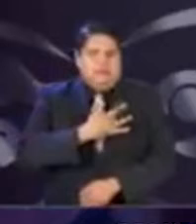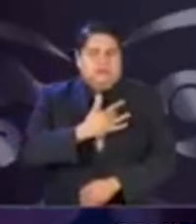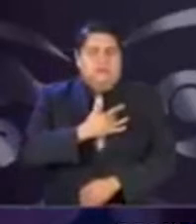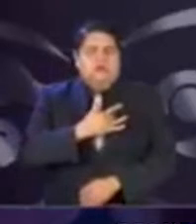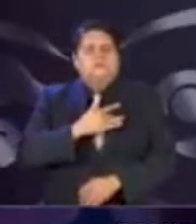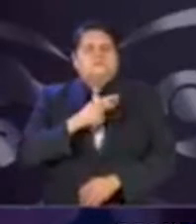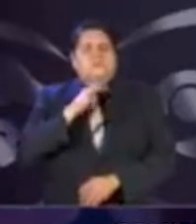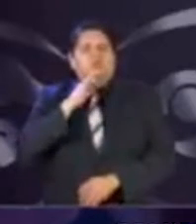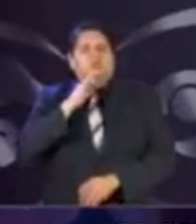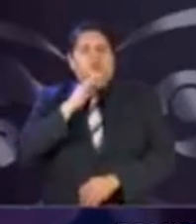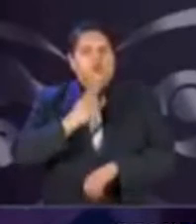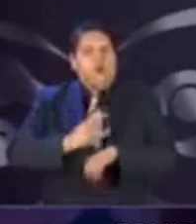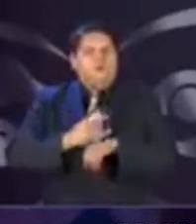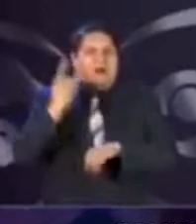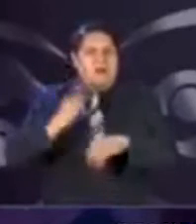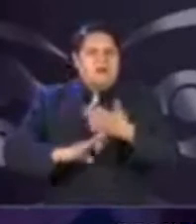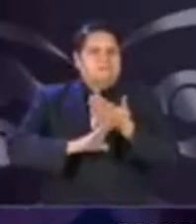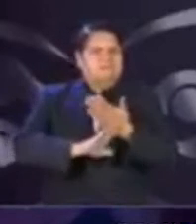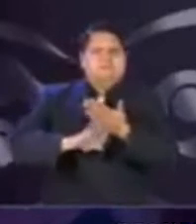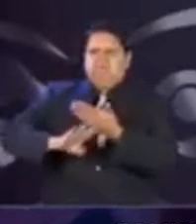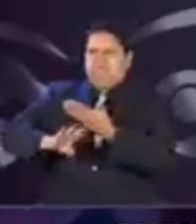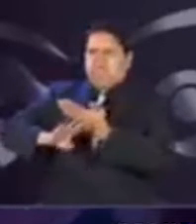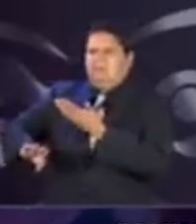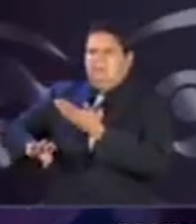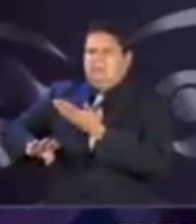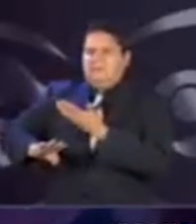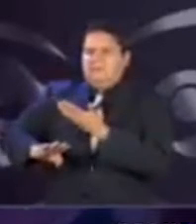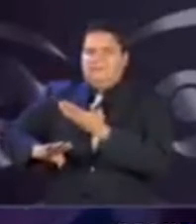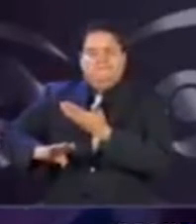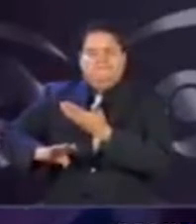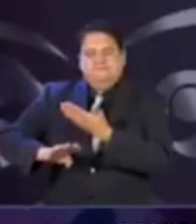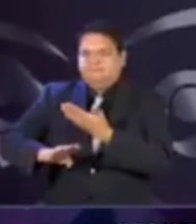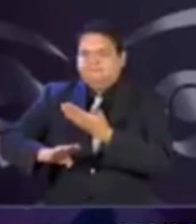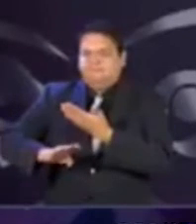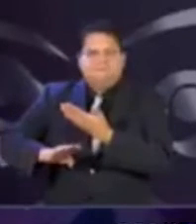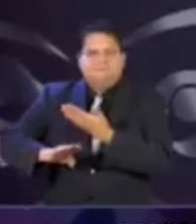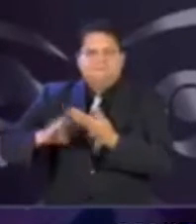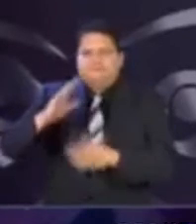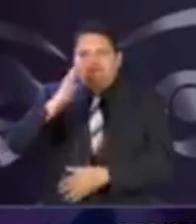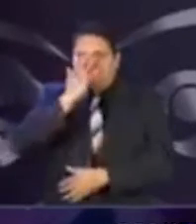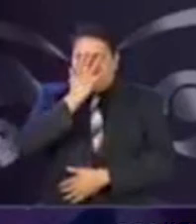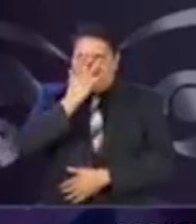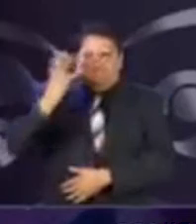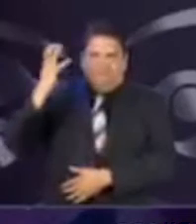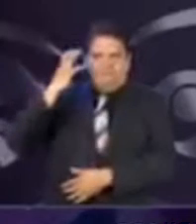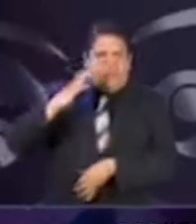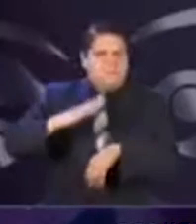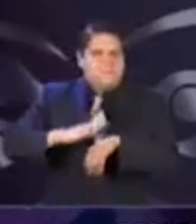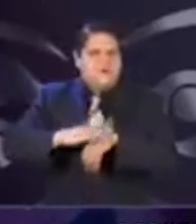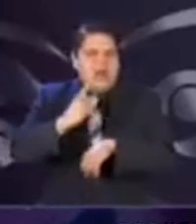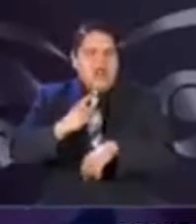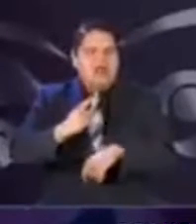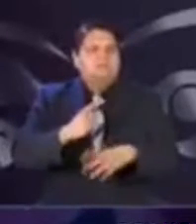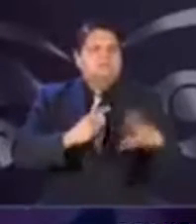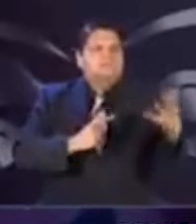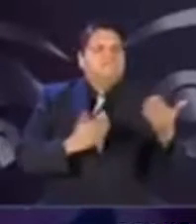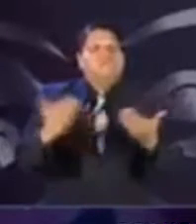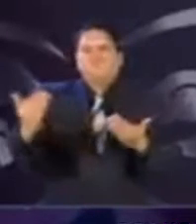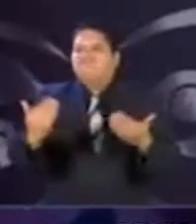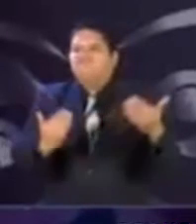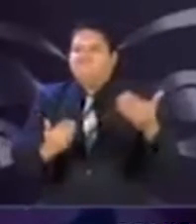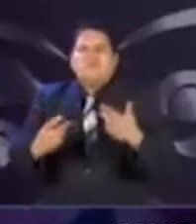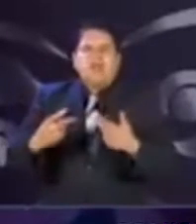se ha llegado de auténticos maestros de la estafa, del abuso del poder, pretenden voltear la